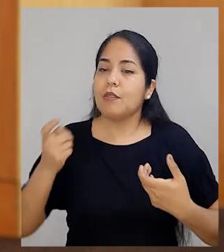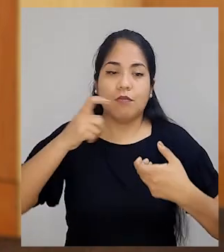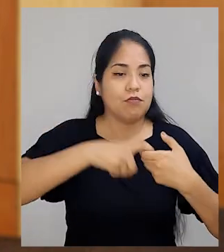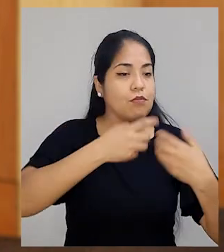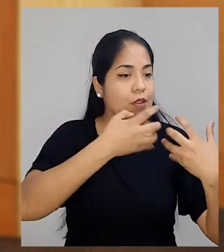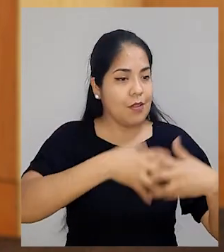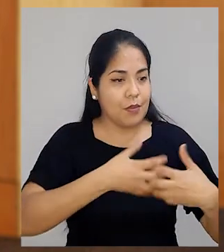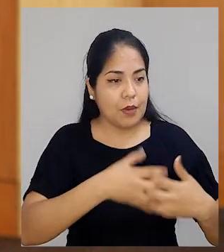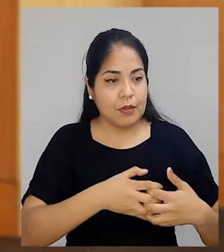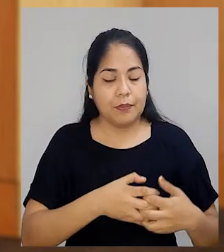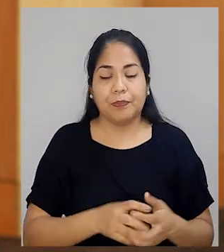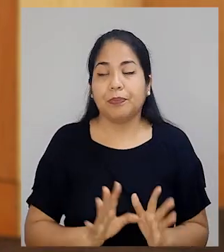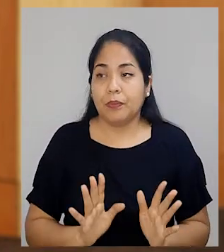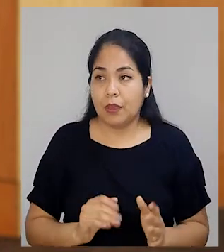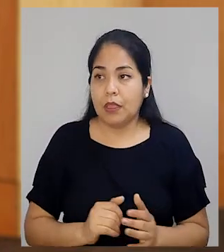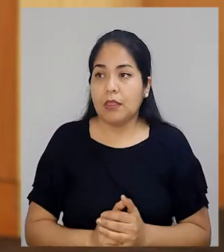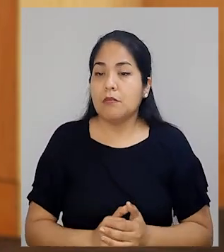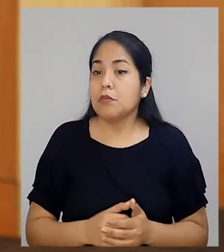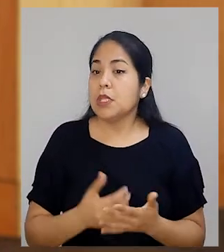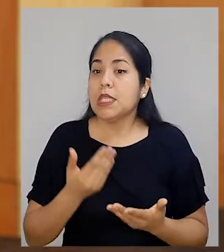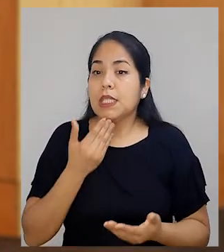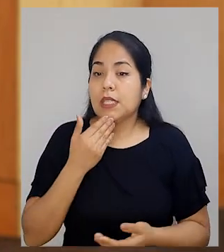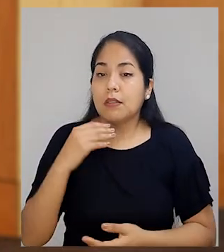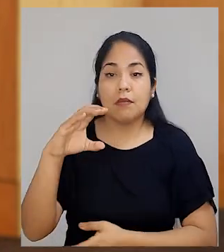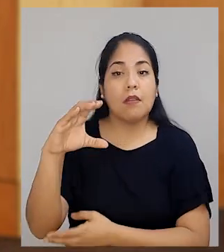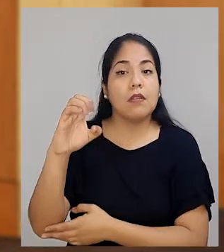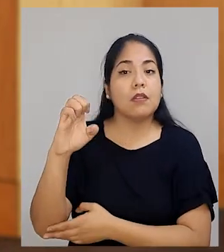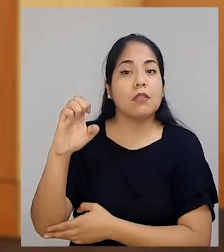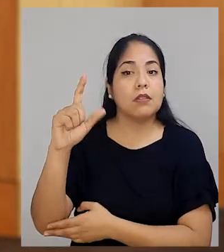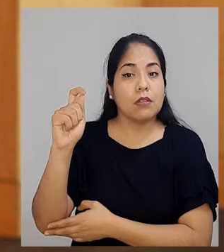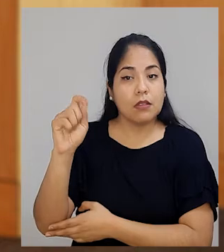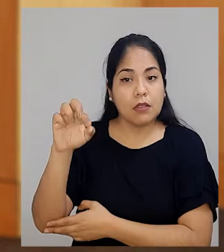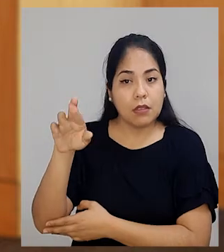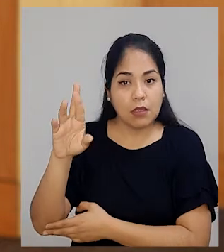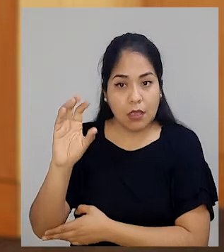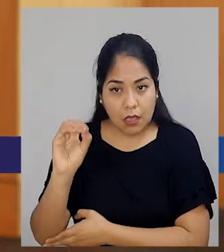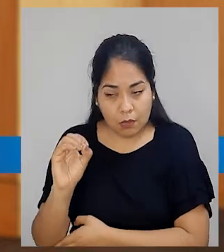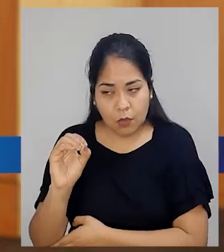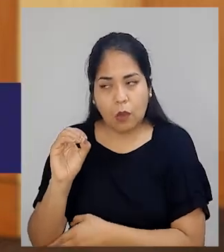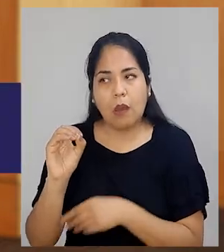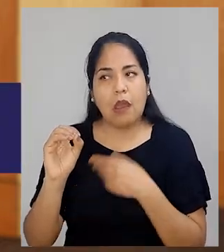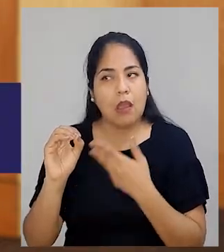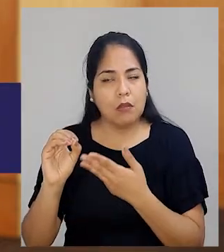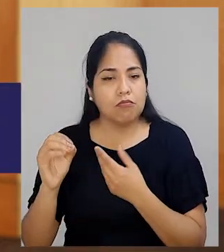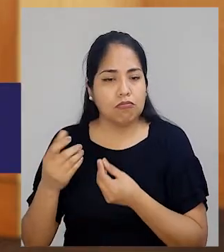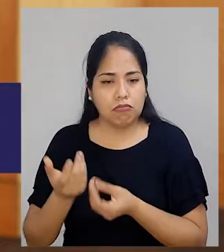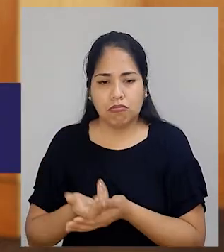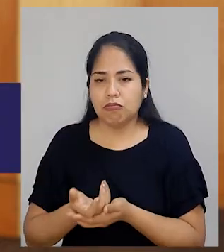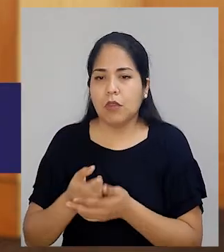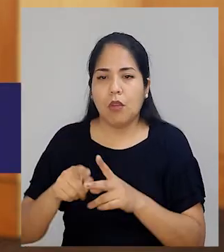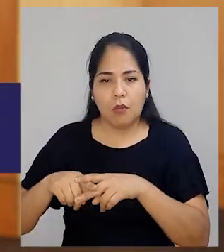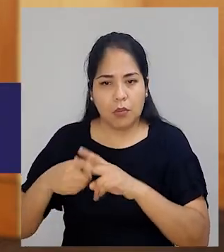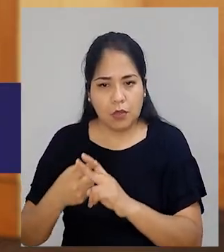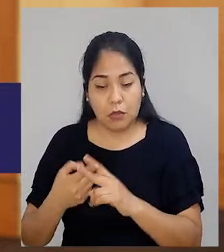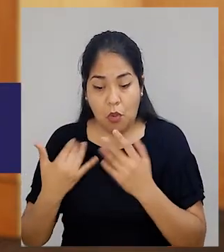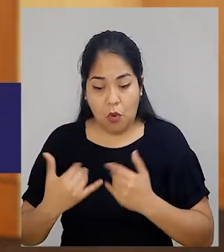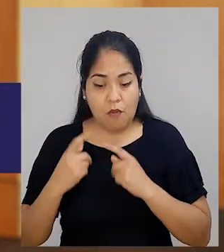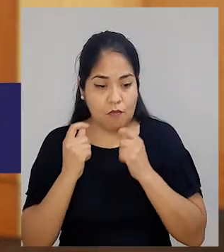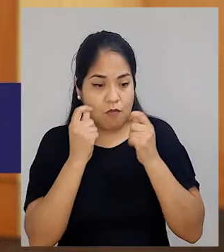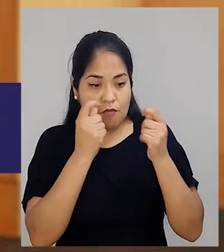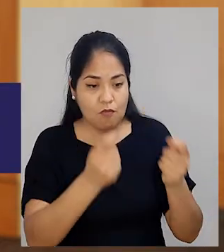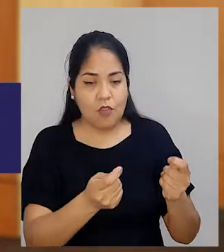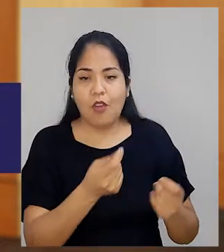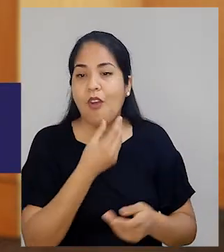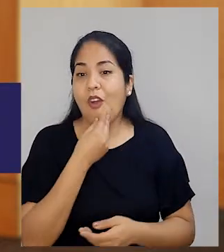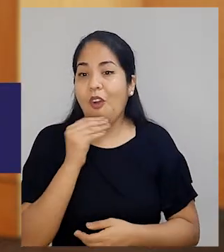estas empresas, digamos, o instituciones que capacitan son los CETPROS, y hoy queremos darte un obsequio. Esto